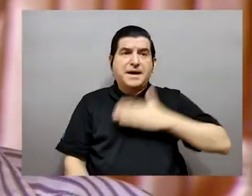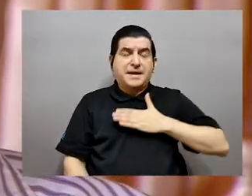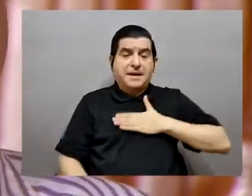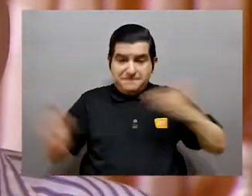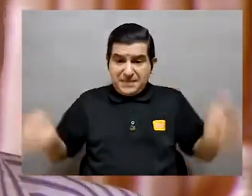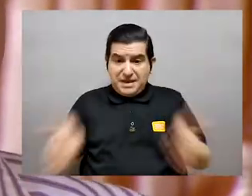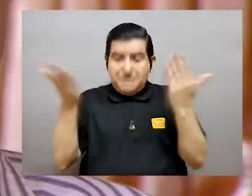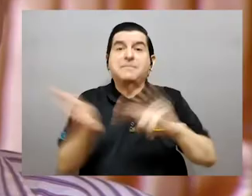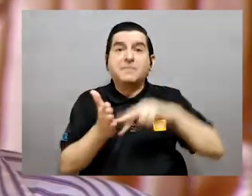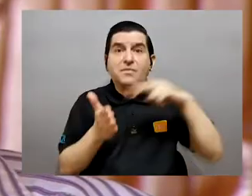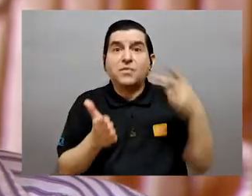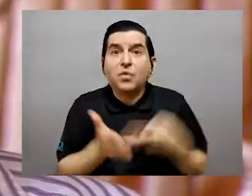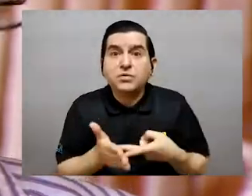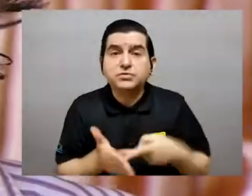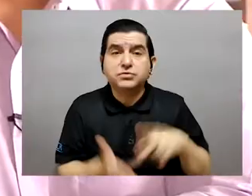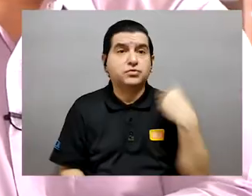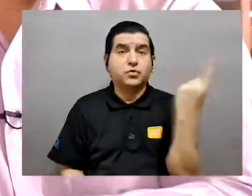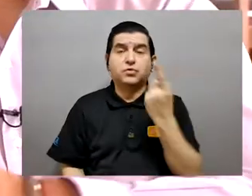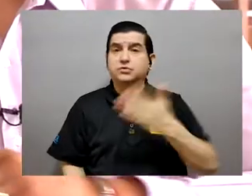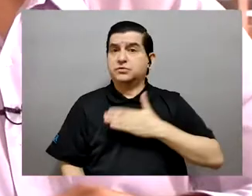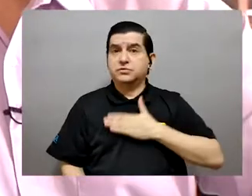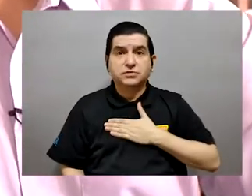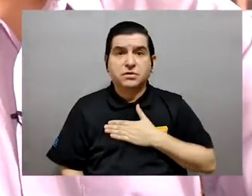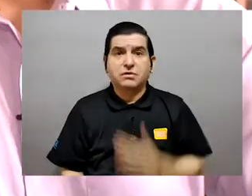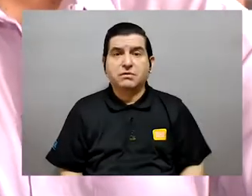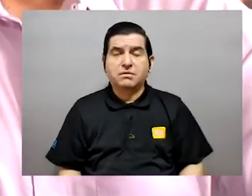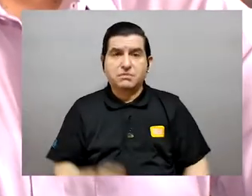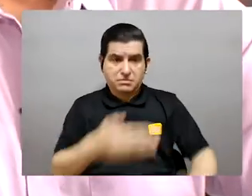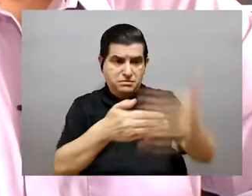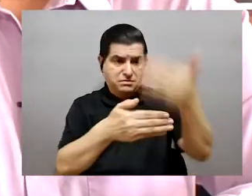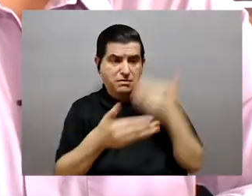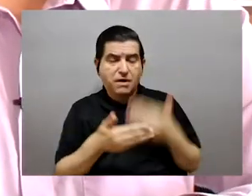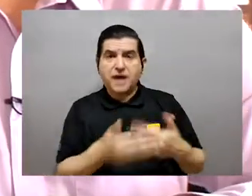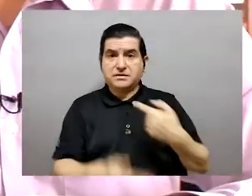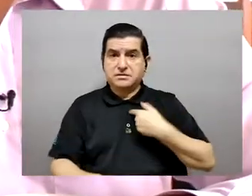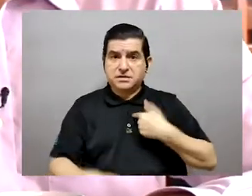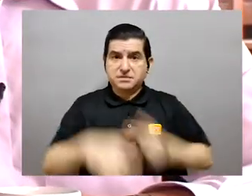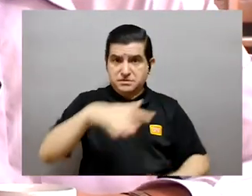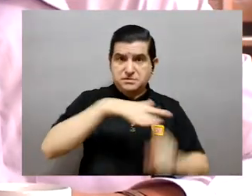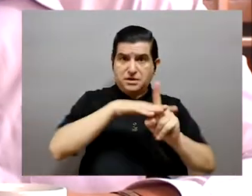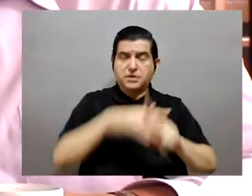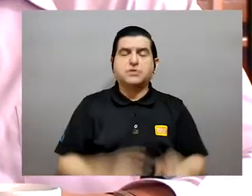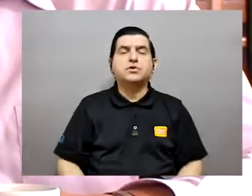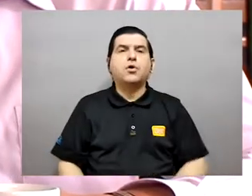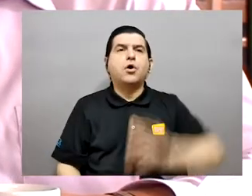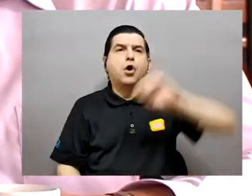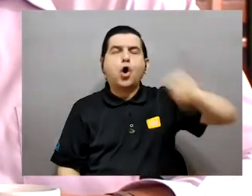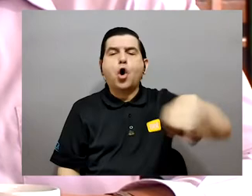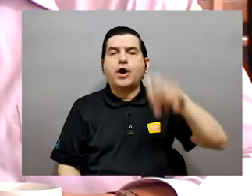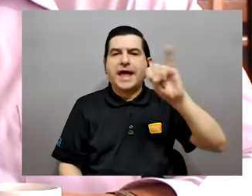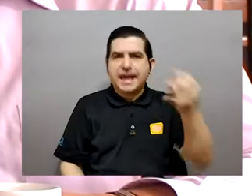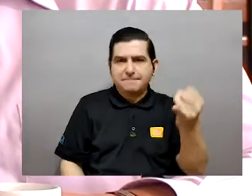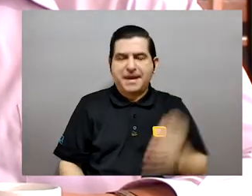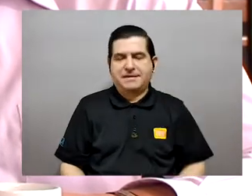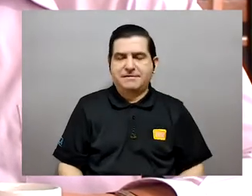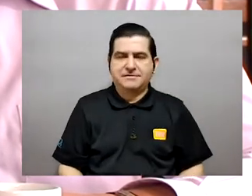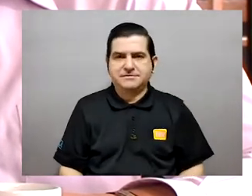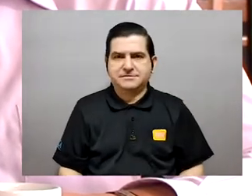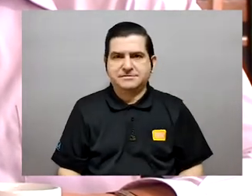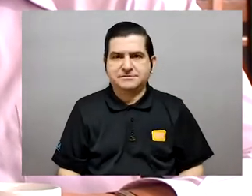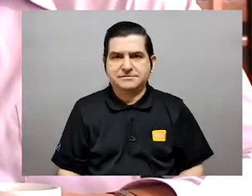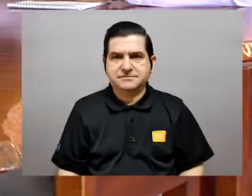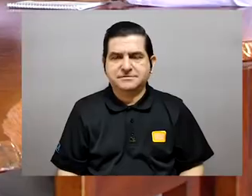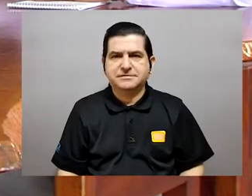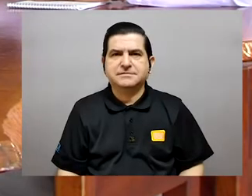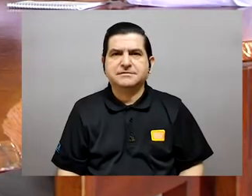en ciencia, medicina, aportando todos los conocimientos y las experiencias para poder sacar adelante esta